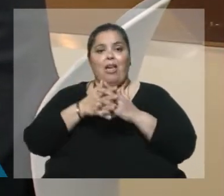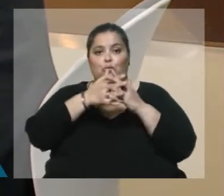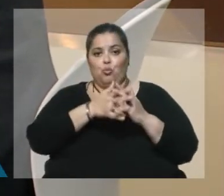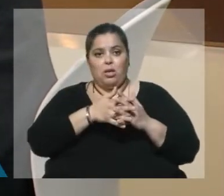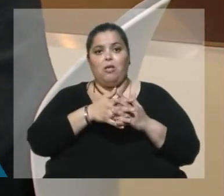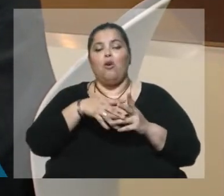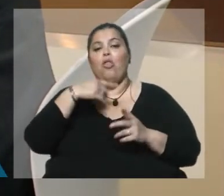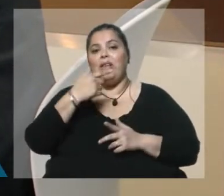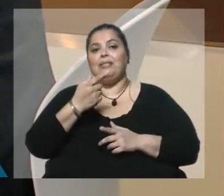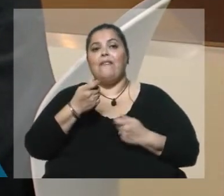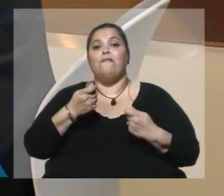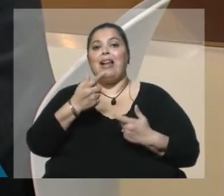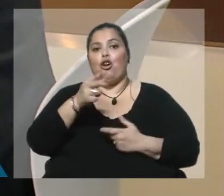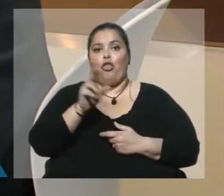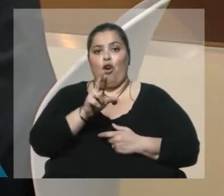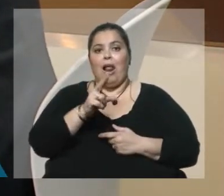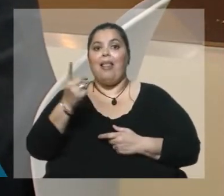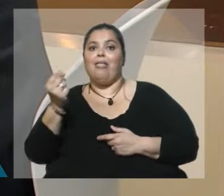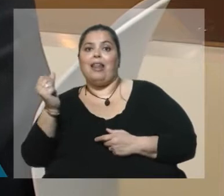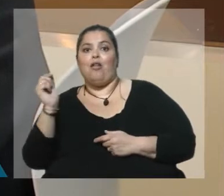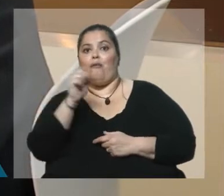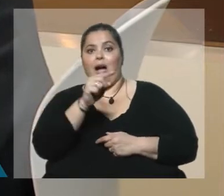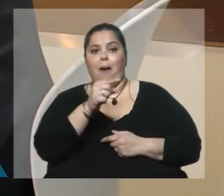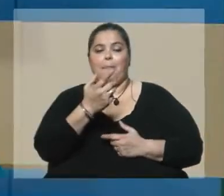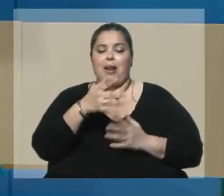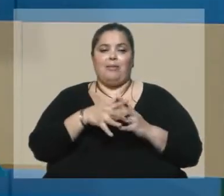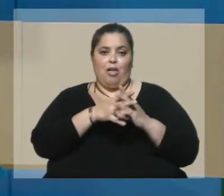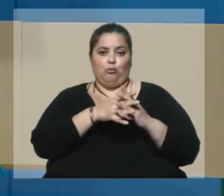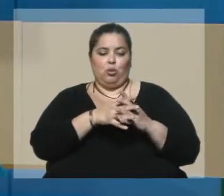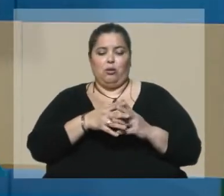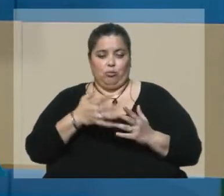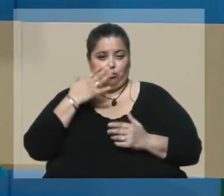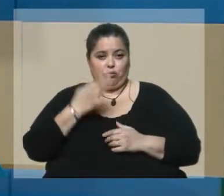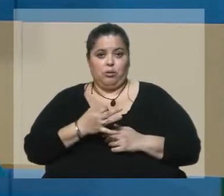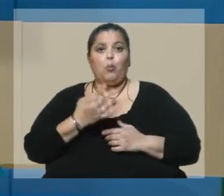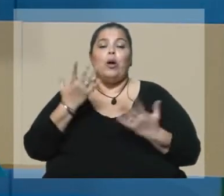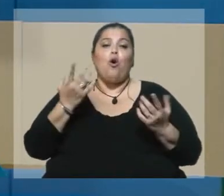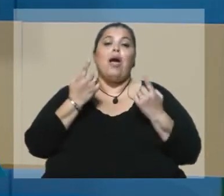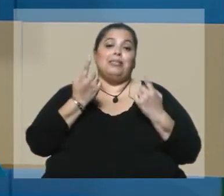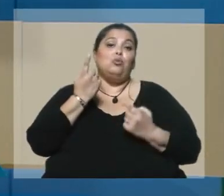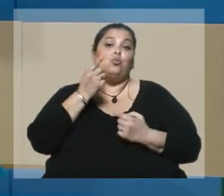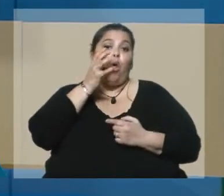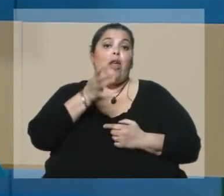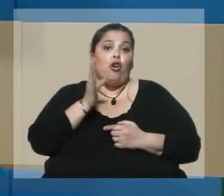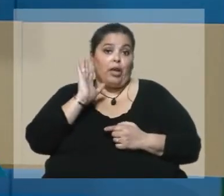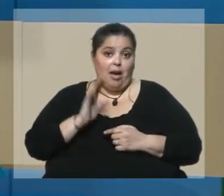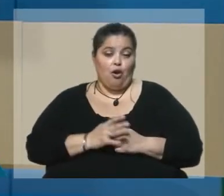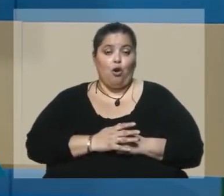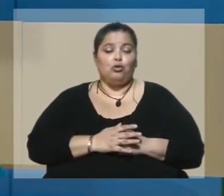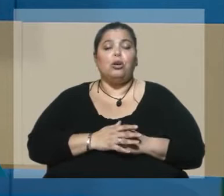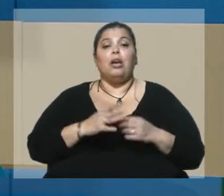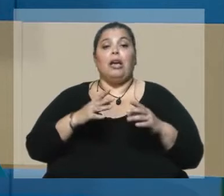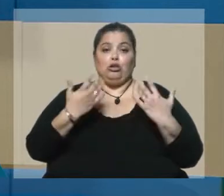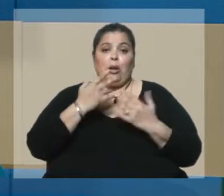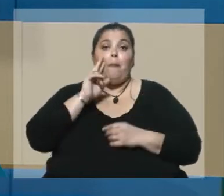revaloriza su moneda el dinero va para allá digamos Bueno ese es un poco el uno de los riesgos que estamos viendo